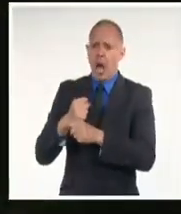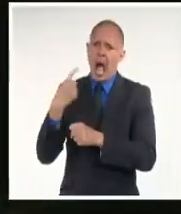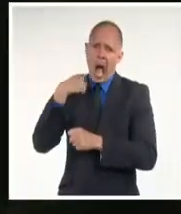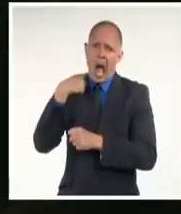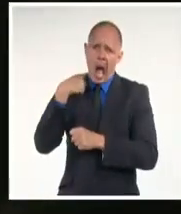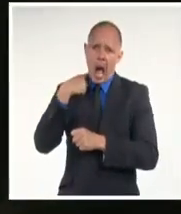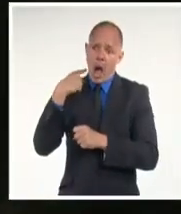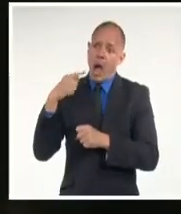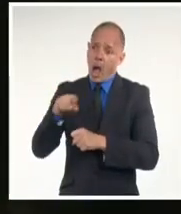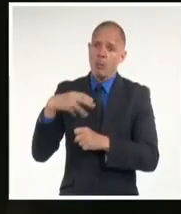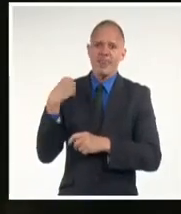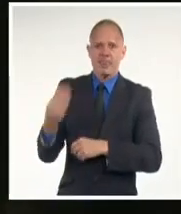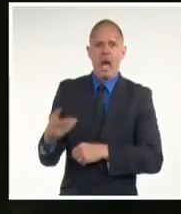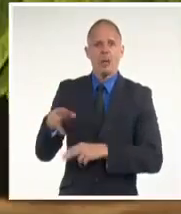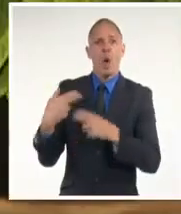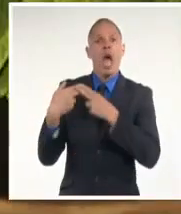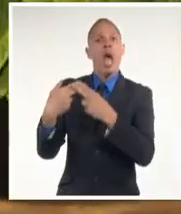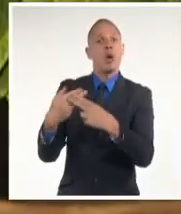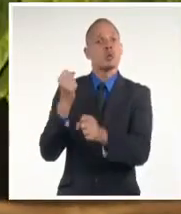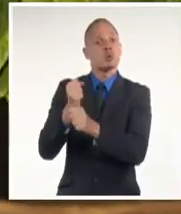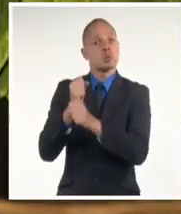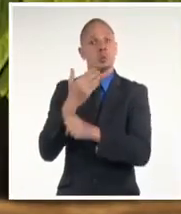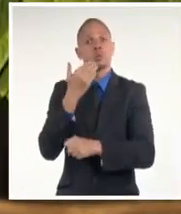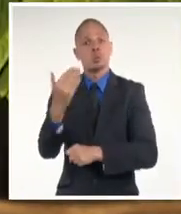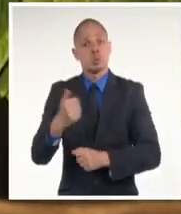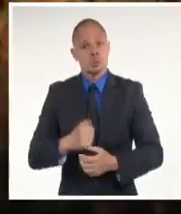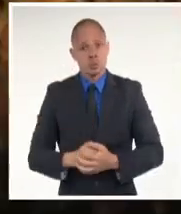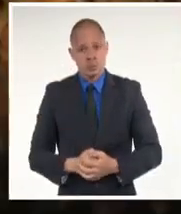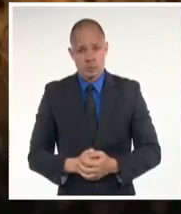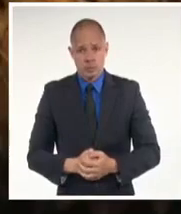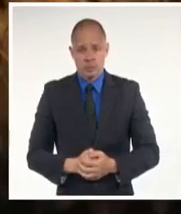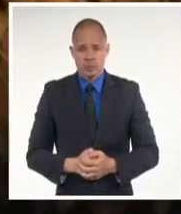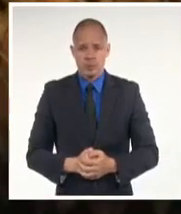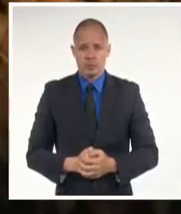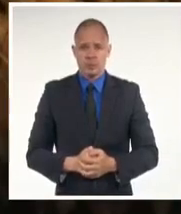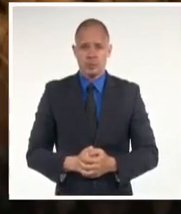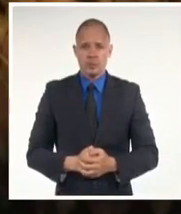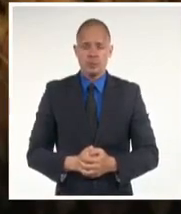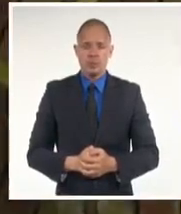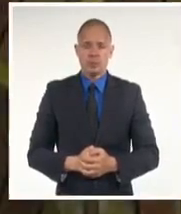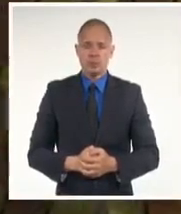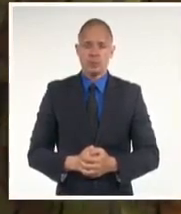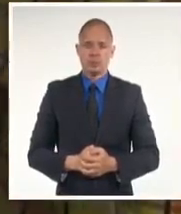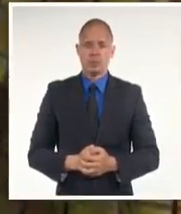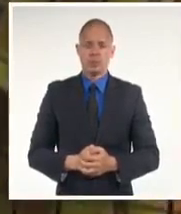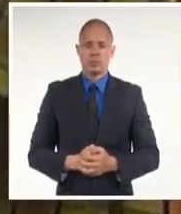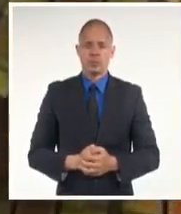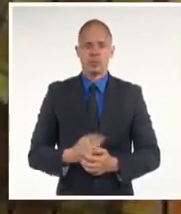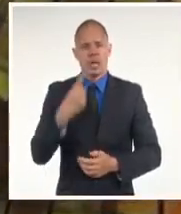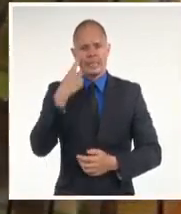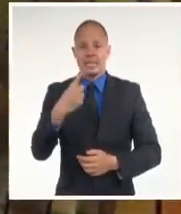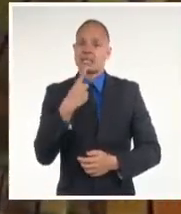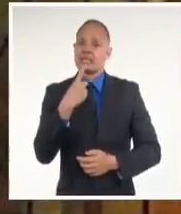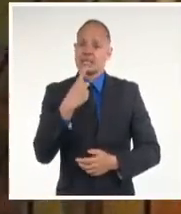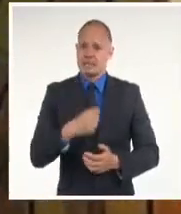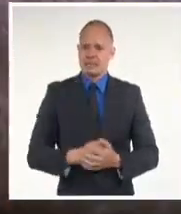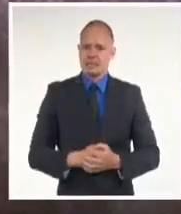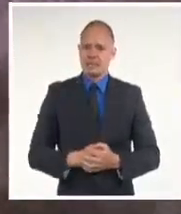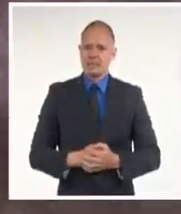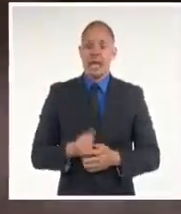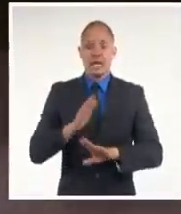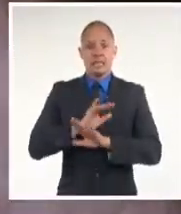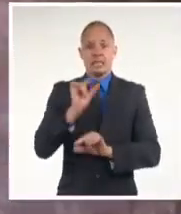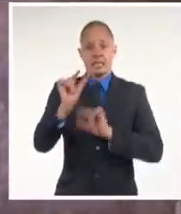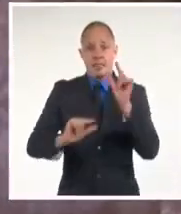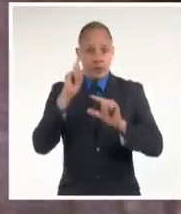de reafirmación revolucionaria desde donde ha demostrado ser más útil a su país. Lo que han hecho los científicos día y noche, ha hecho la